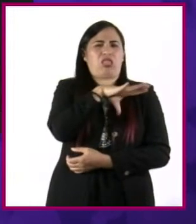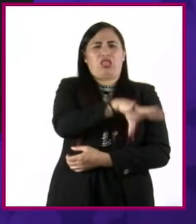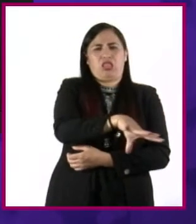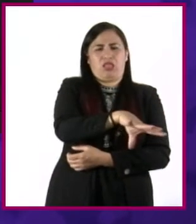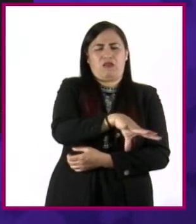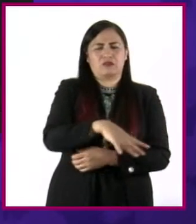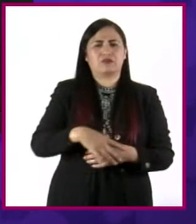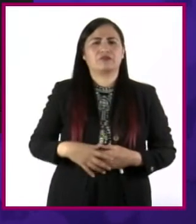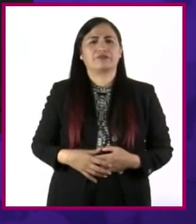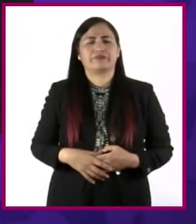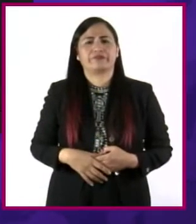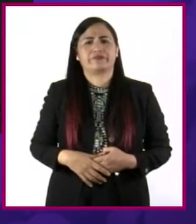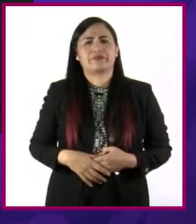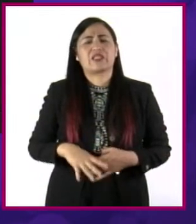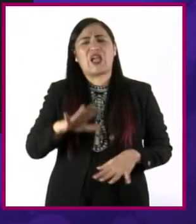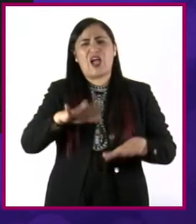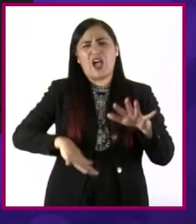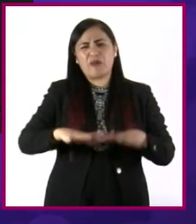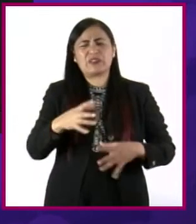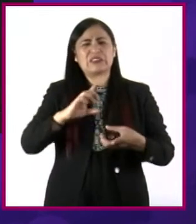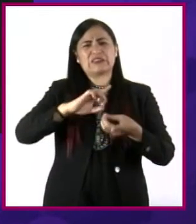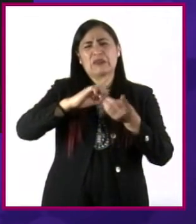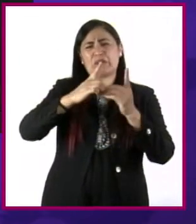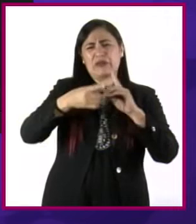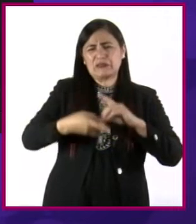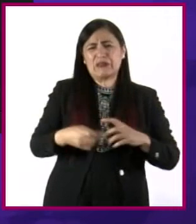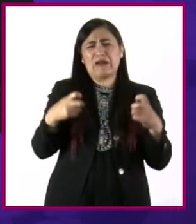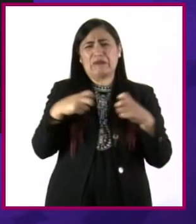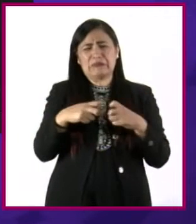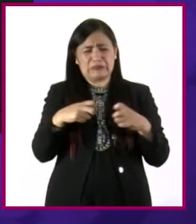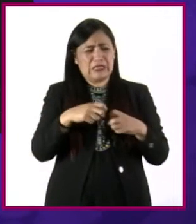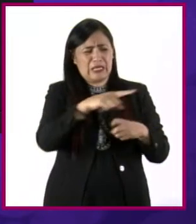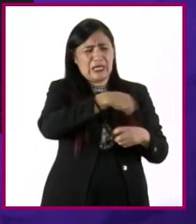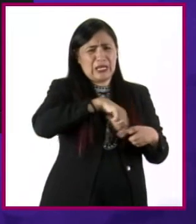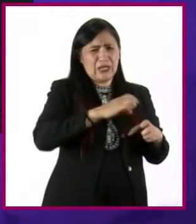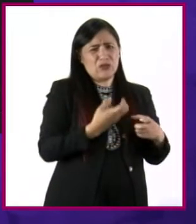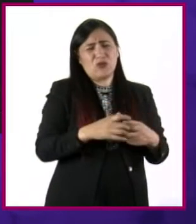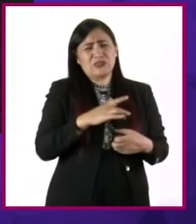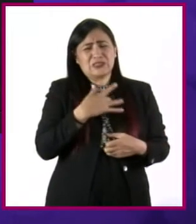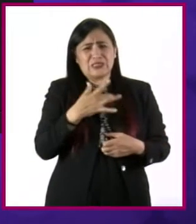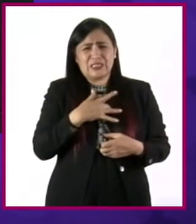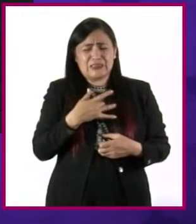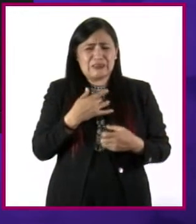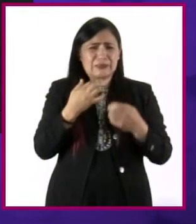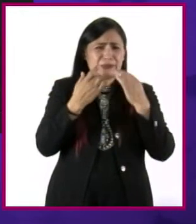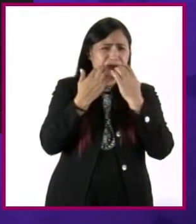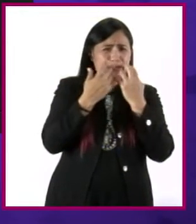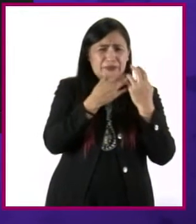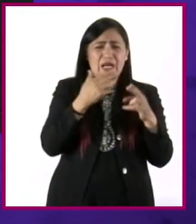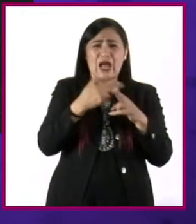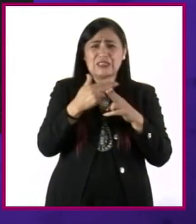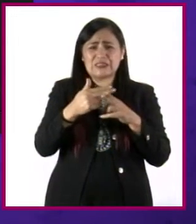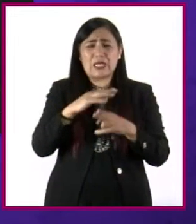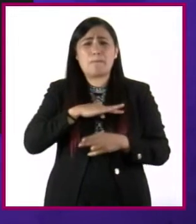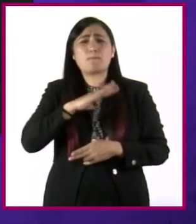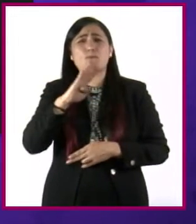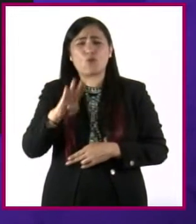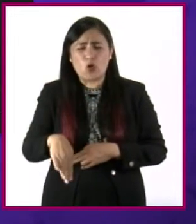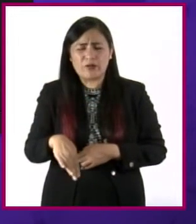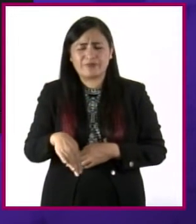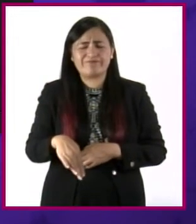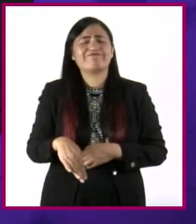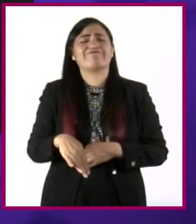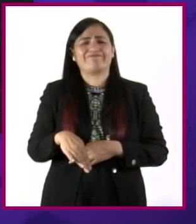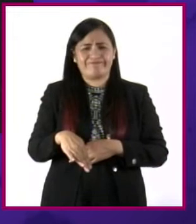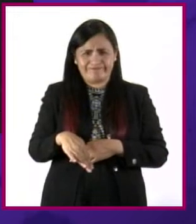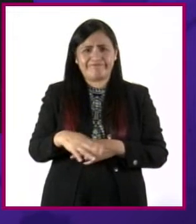generar desde episodios de ansiedad, de depresión para las personas LGBTI+, hasta llevarles a la muerte. Estamos ante un